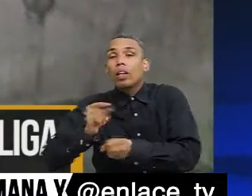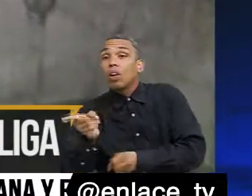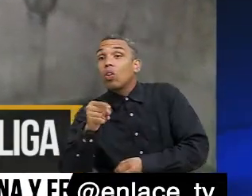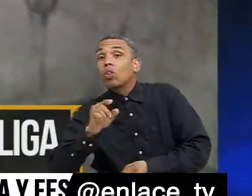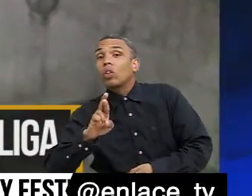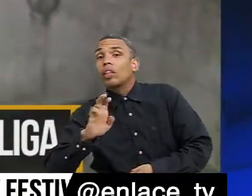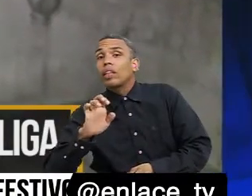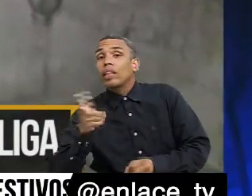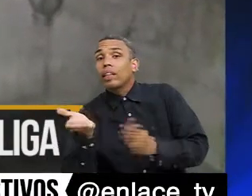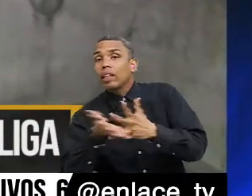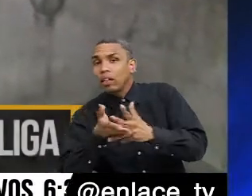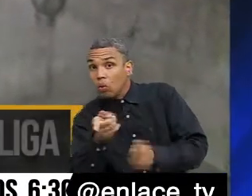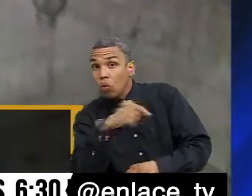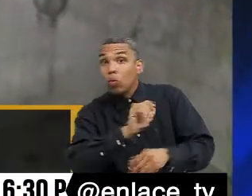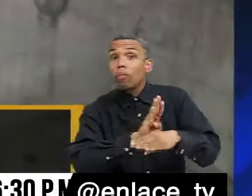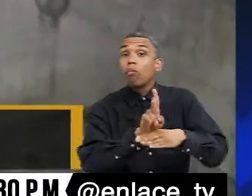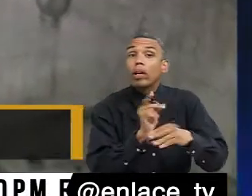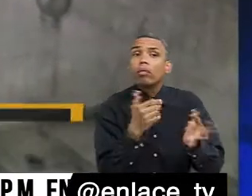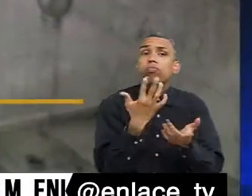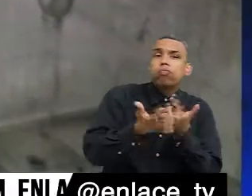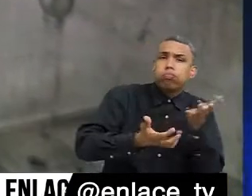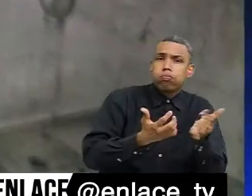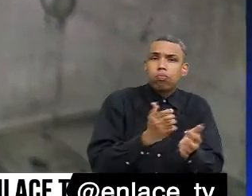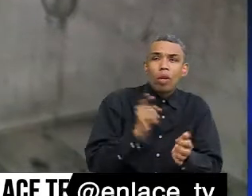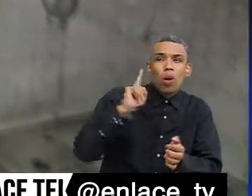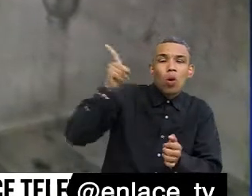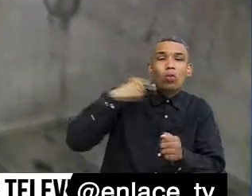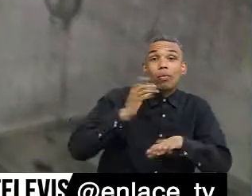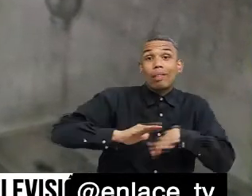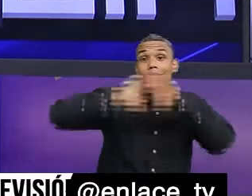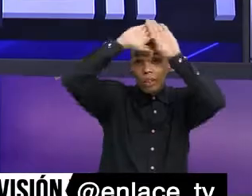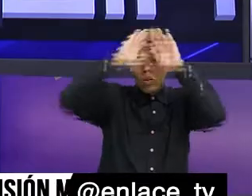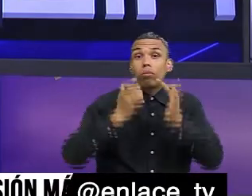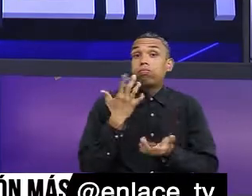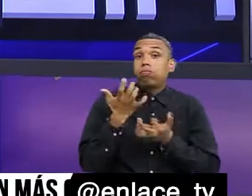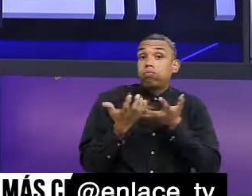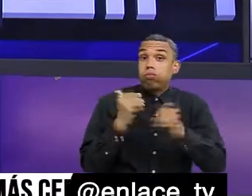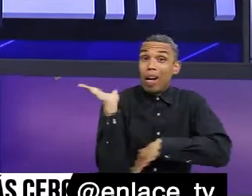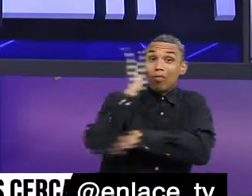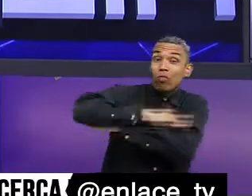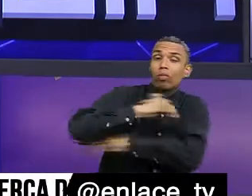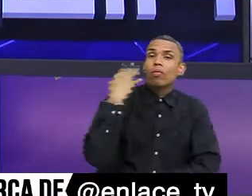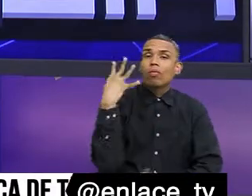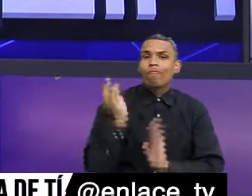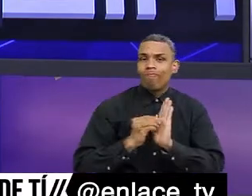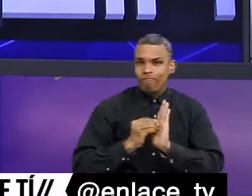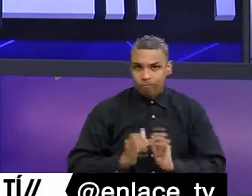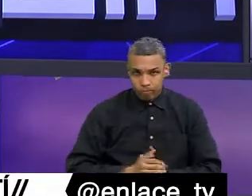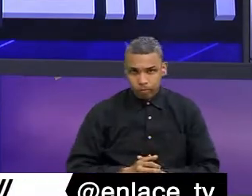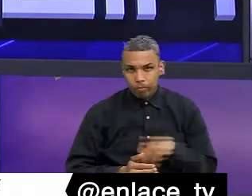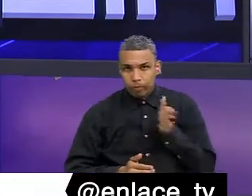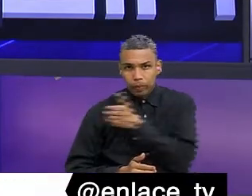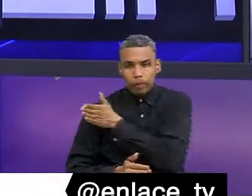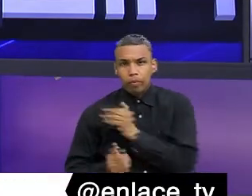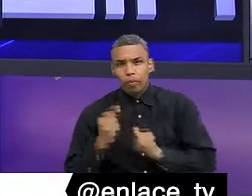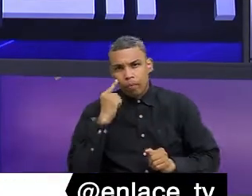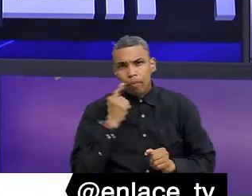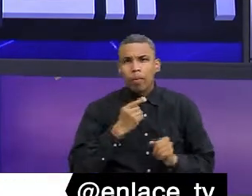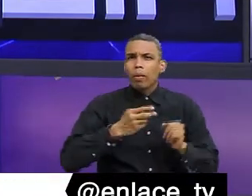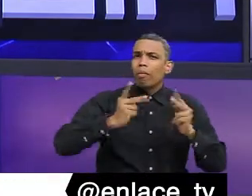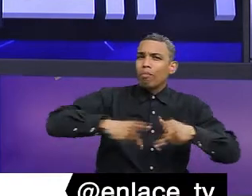uno en el barrio buenavista y otro en el corregimiento del centro estudiantes universitarios son becados se